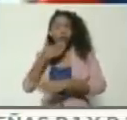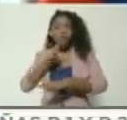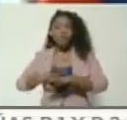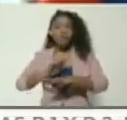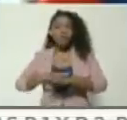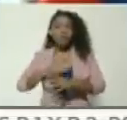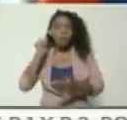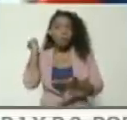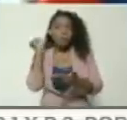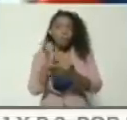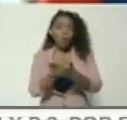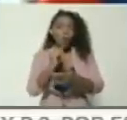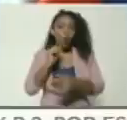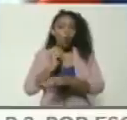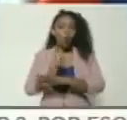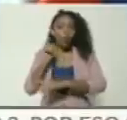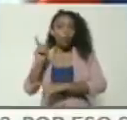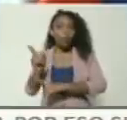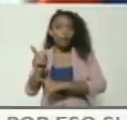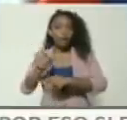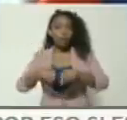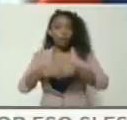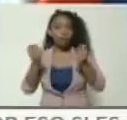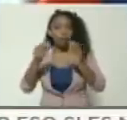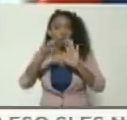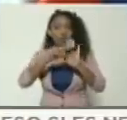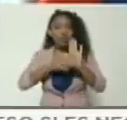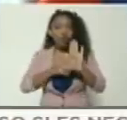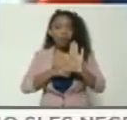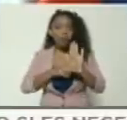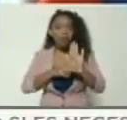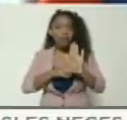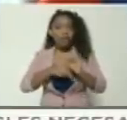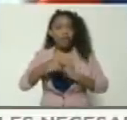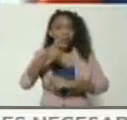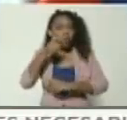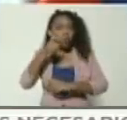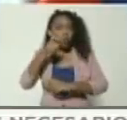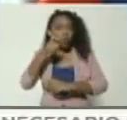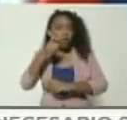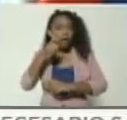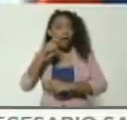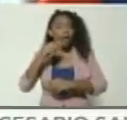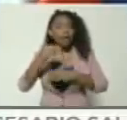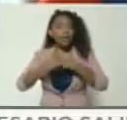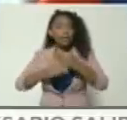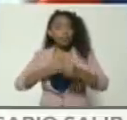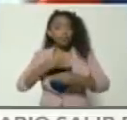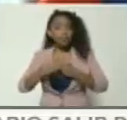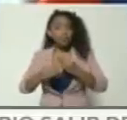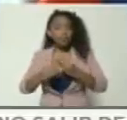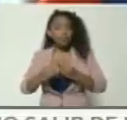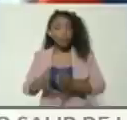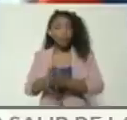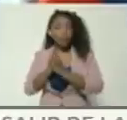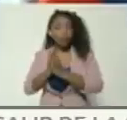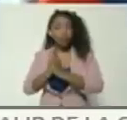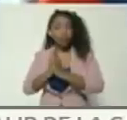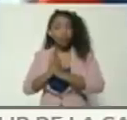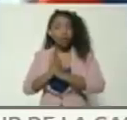homicidio culposo, quebrantamiento de normas de custodia, agavillamiento y